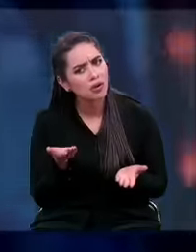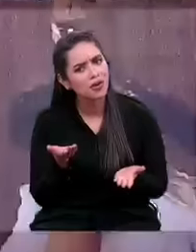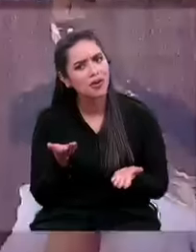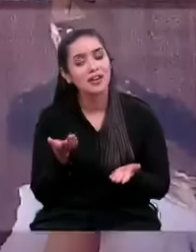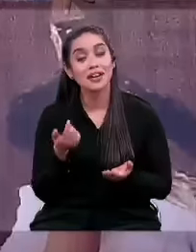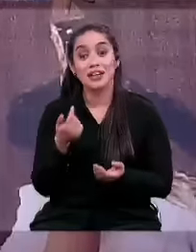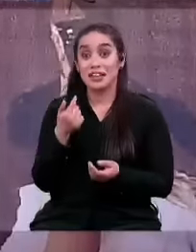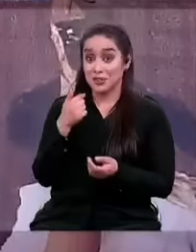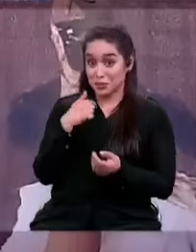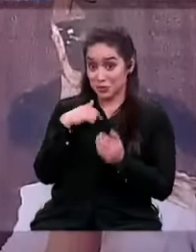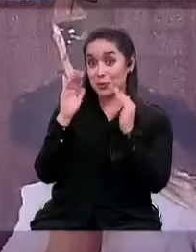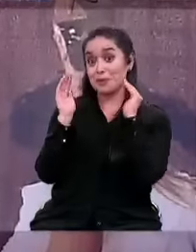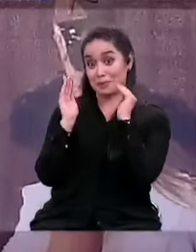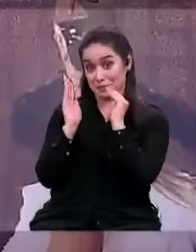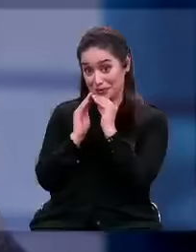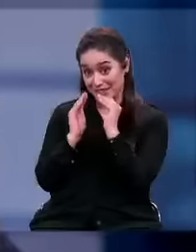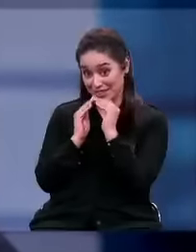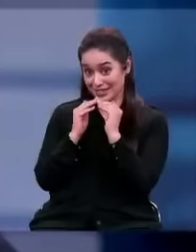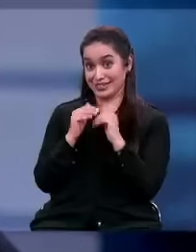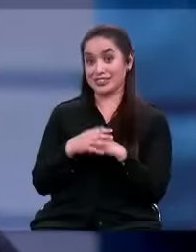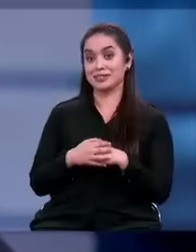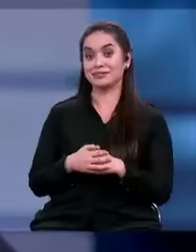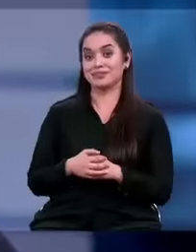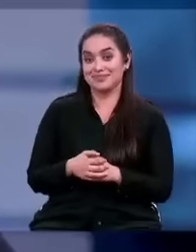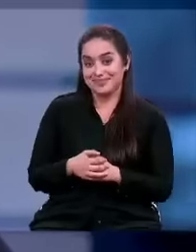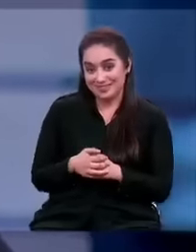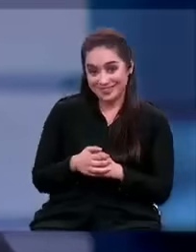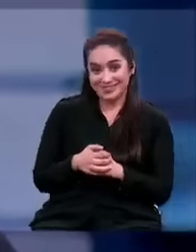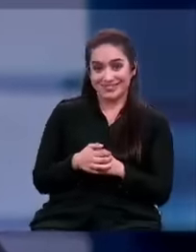usted? Yo estaba en mi casa, Ruperto.